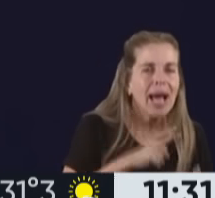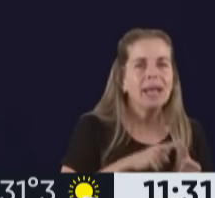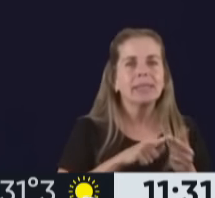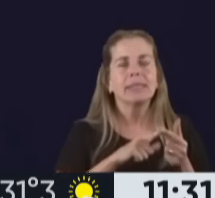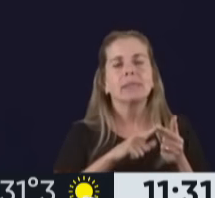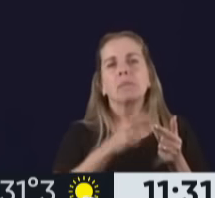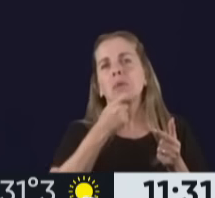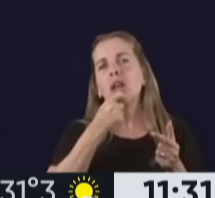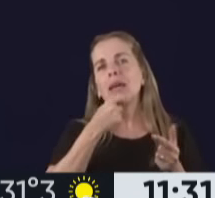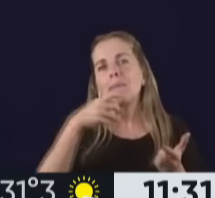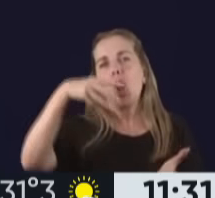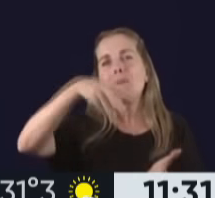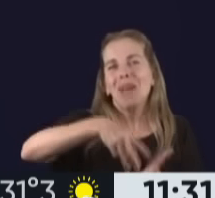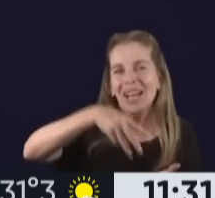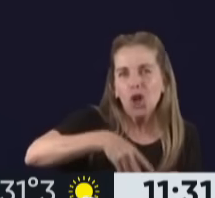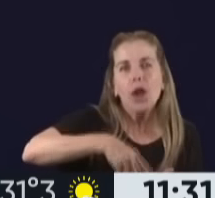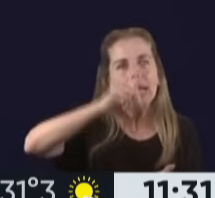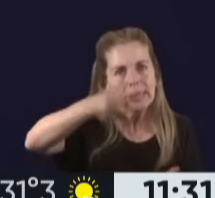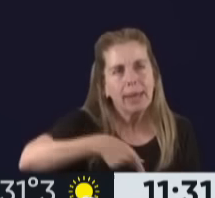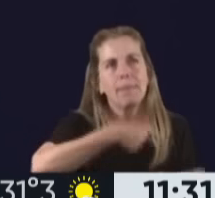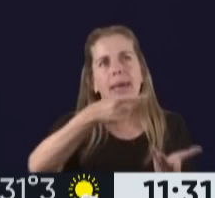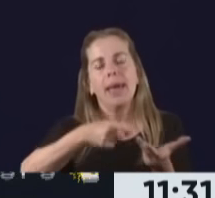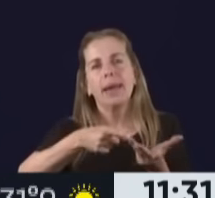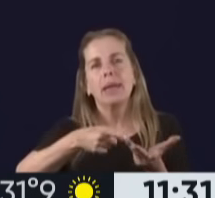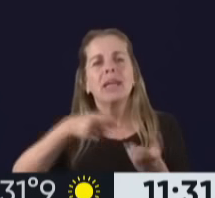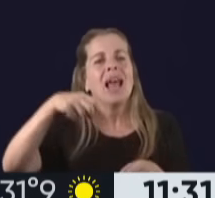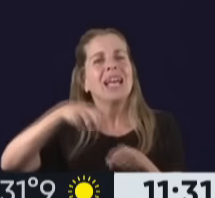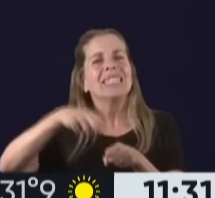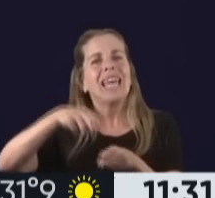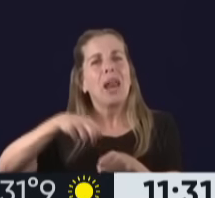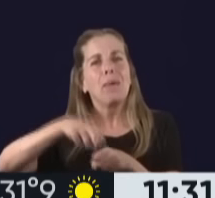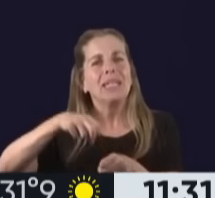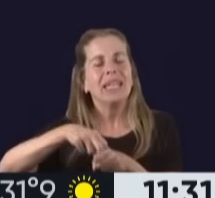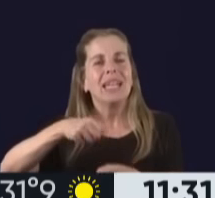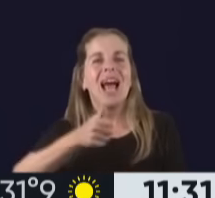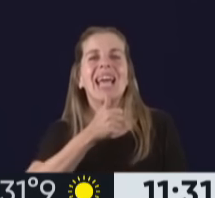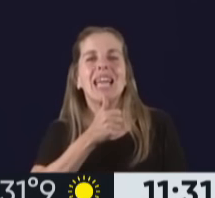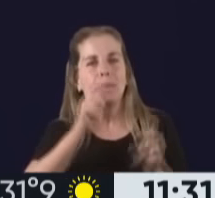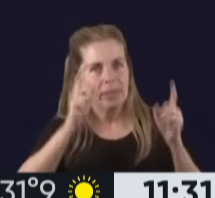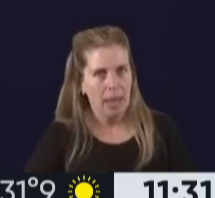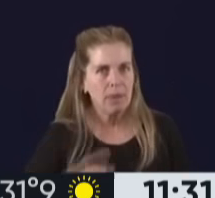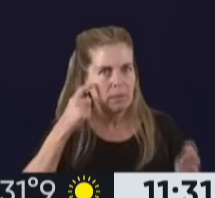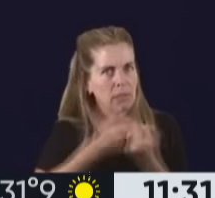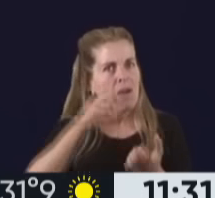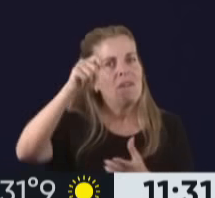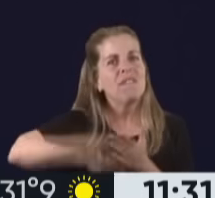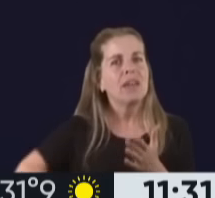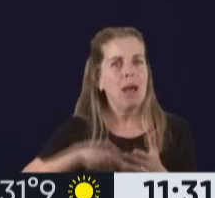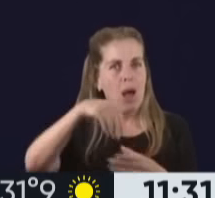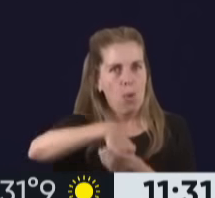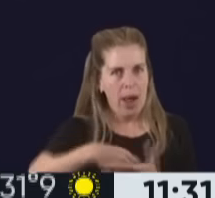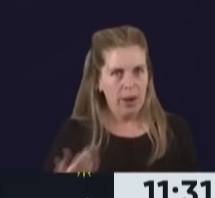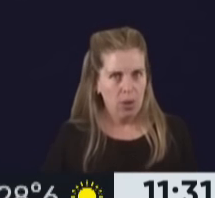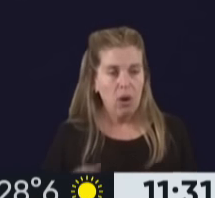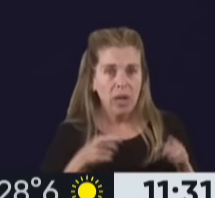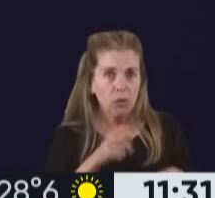Dorados, popularmente conocida como McDonald's, y la cervecería y maltería Quilmes. Esta medida es un paso importante en una